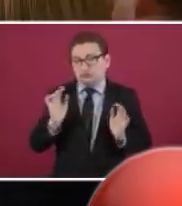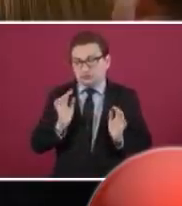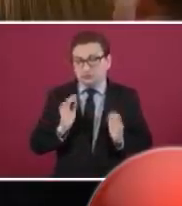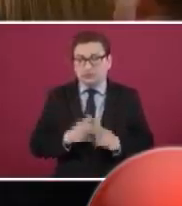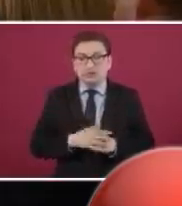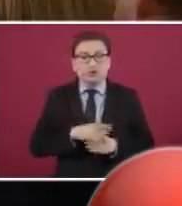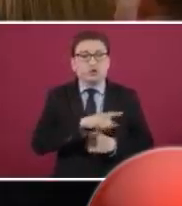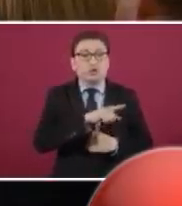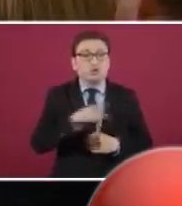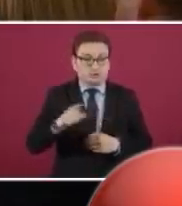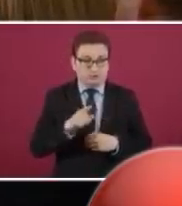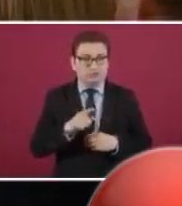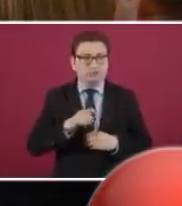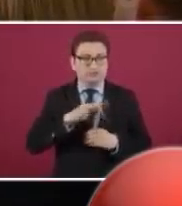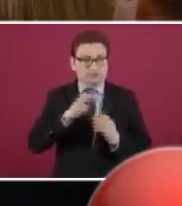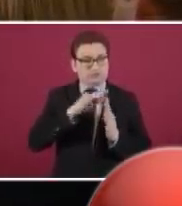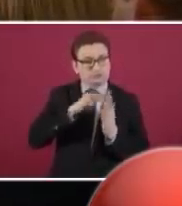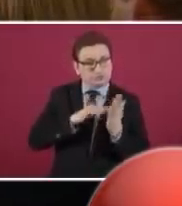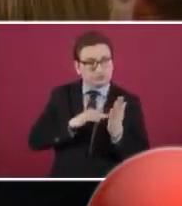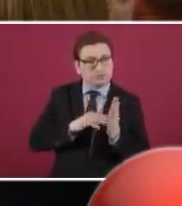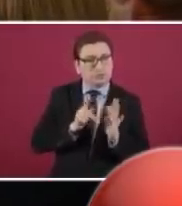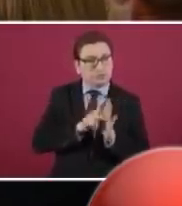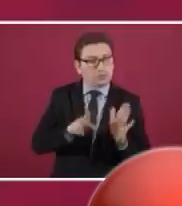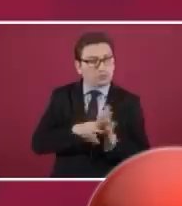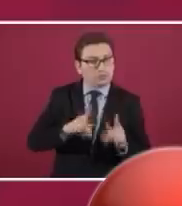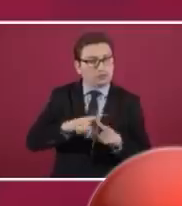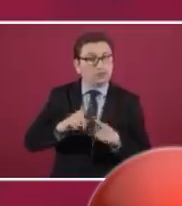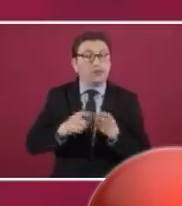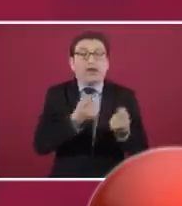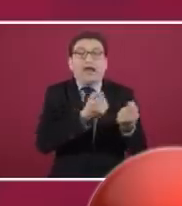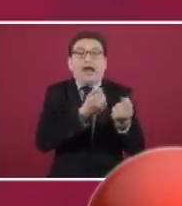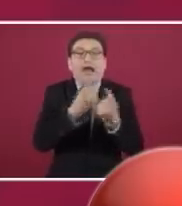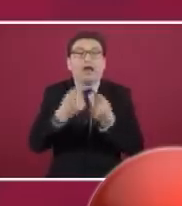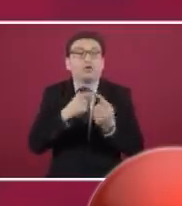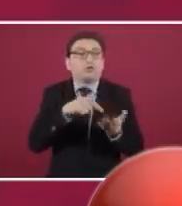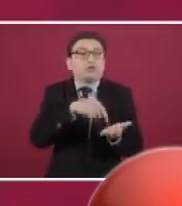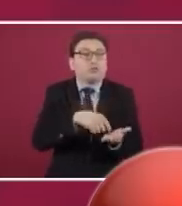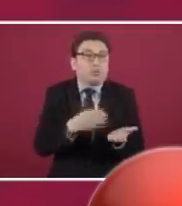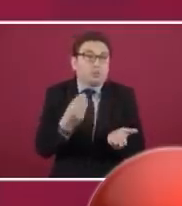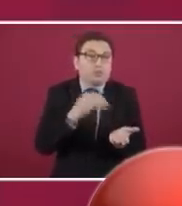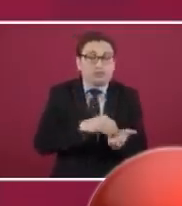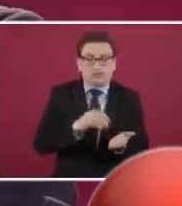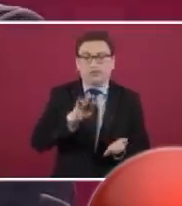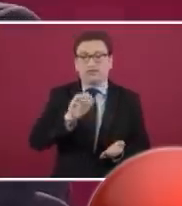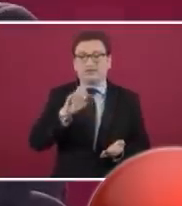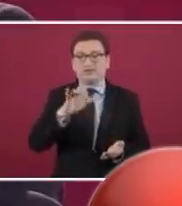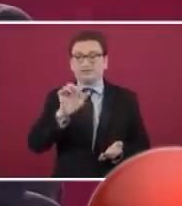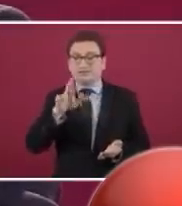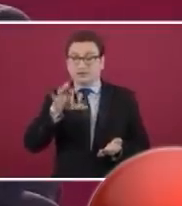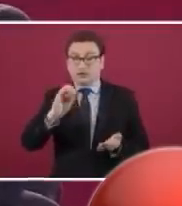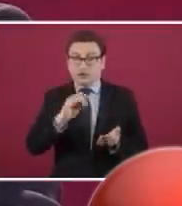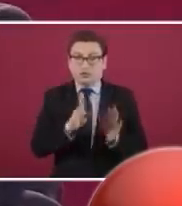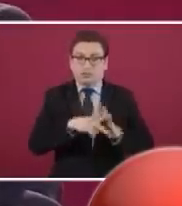Ayer, si ustedes ven la prensa, unos destacan, el Financiero destacó,